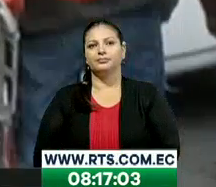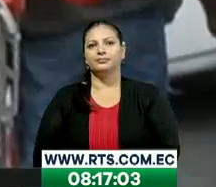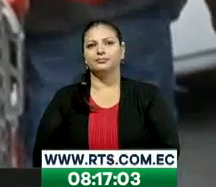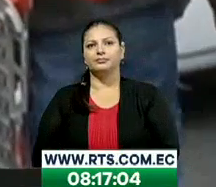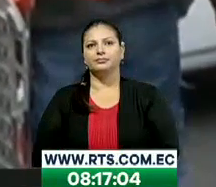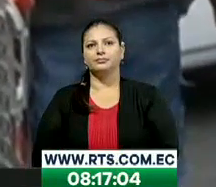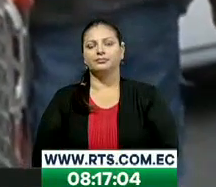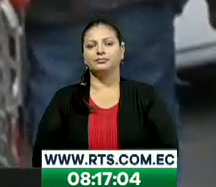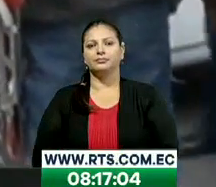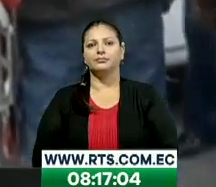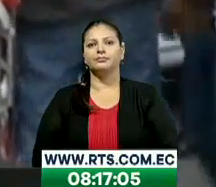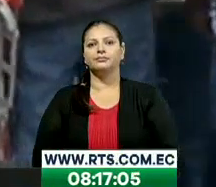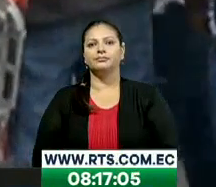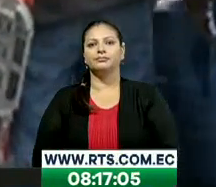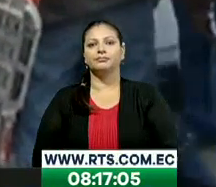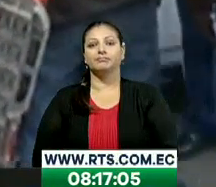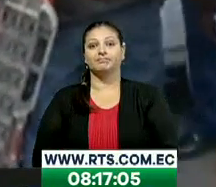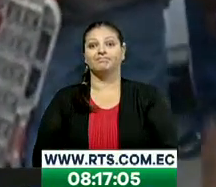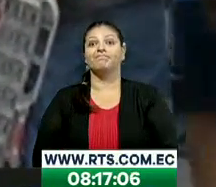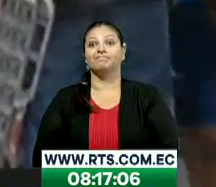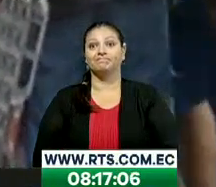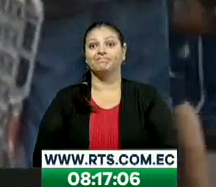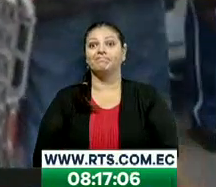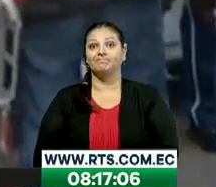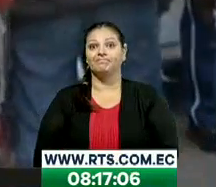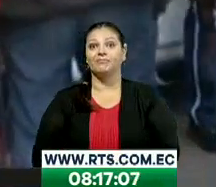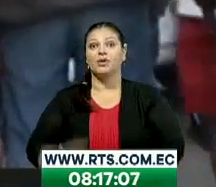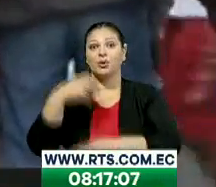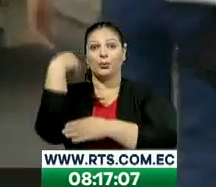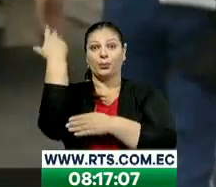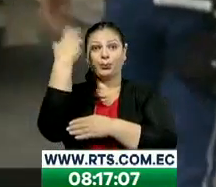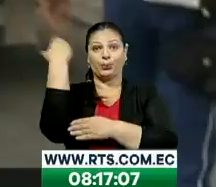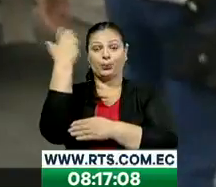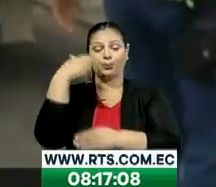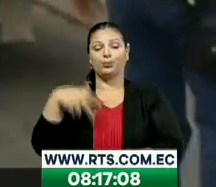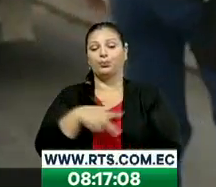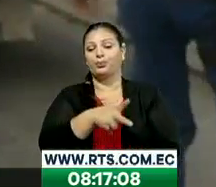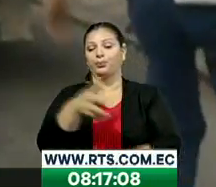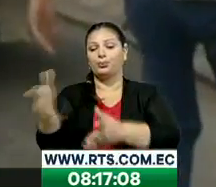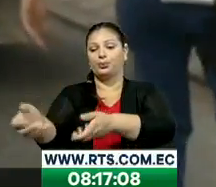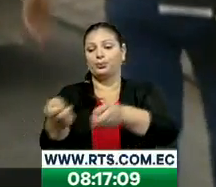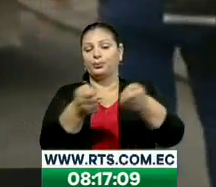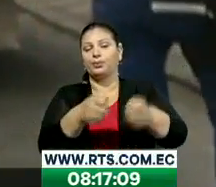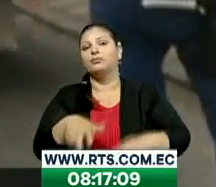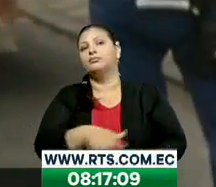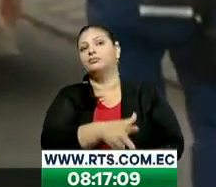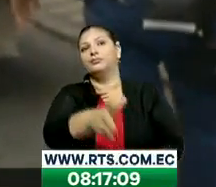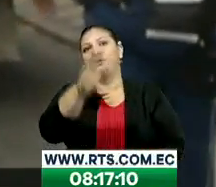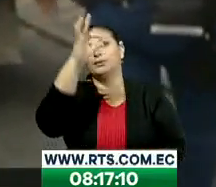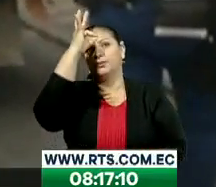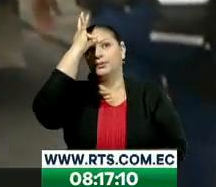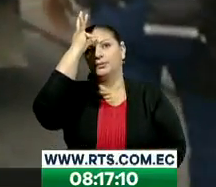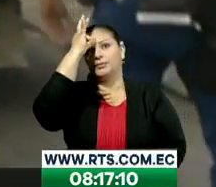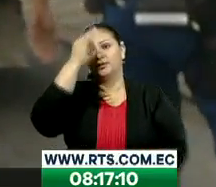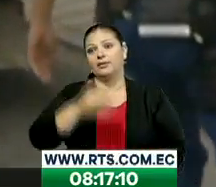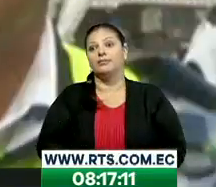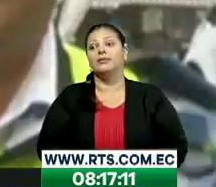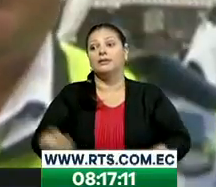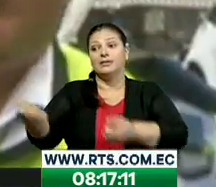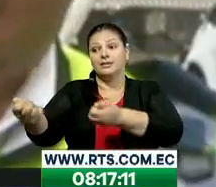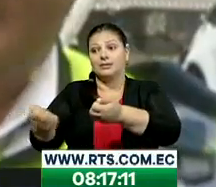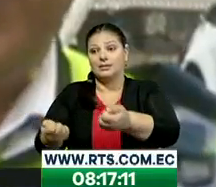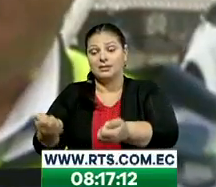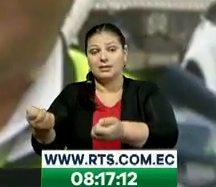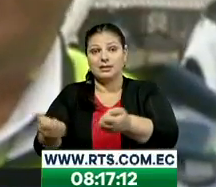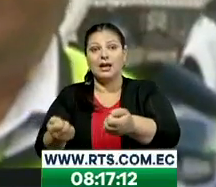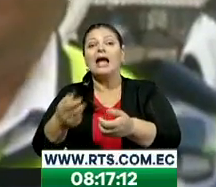los heridos fueron llevados de emergencia a una casa de salud mientras que los vehículos trasladados al centro de retención vehicular se le